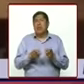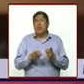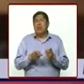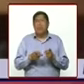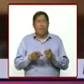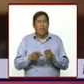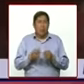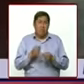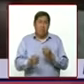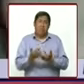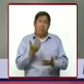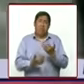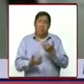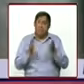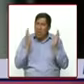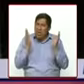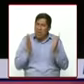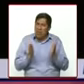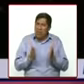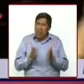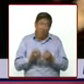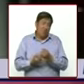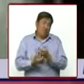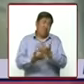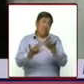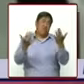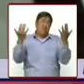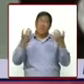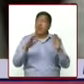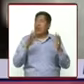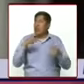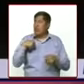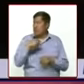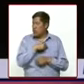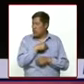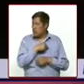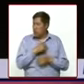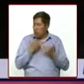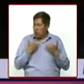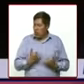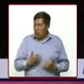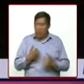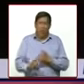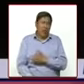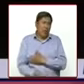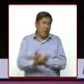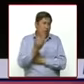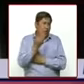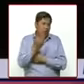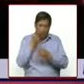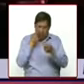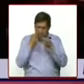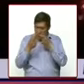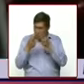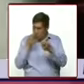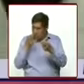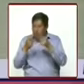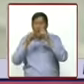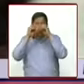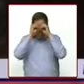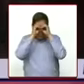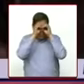sigue a prender fuego y todo esto al rato se sale de control, ¿no? Ya nosotros hoy día en la mañana se puede monitorear de parte de los